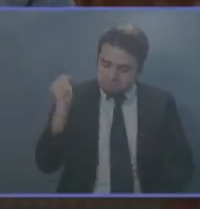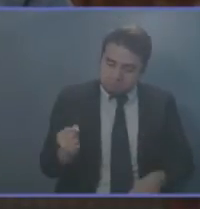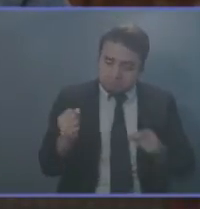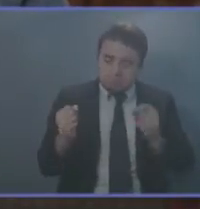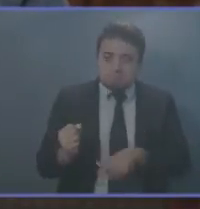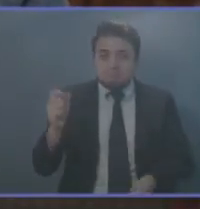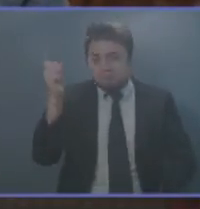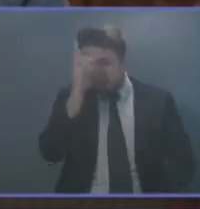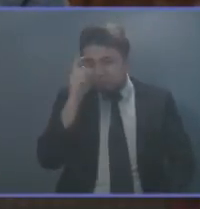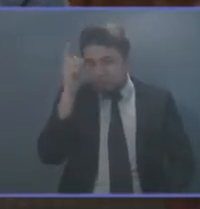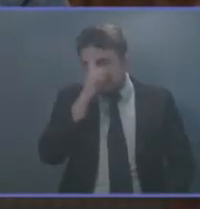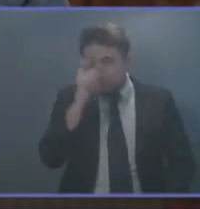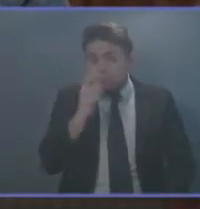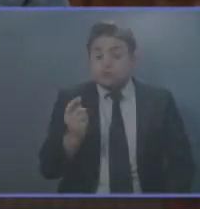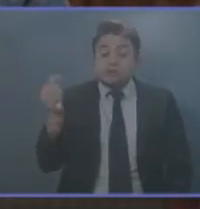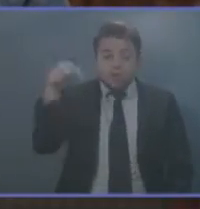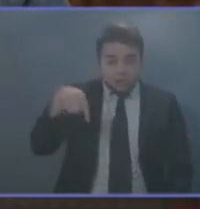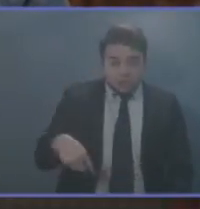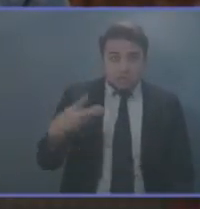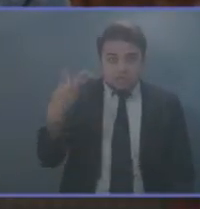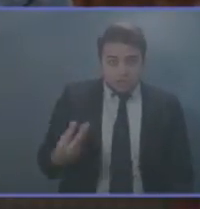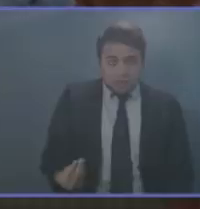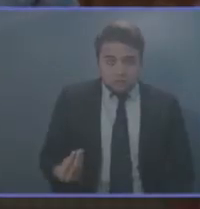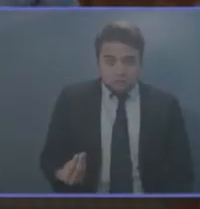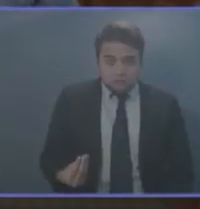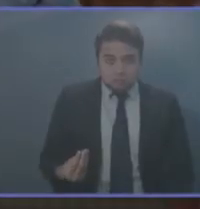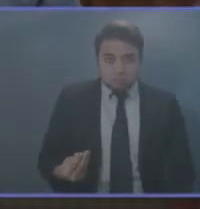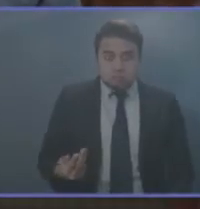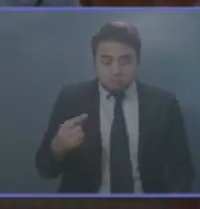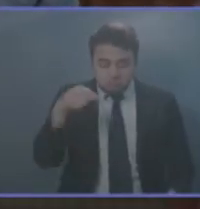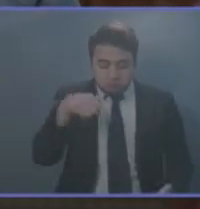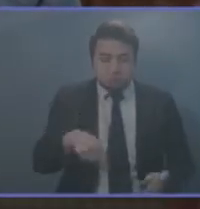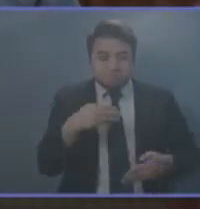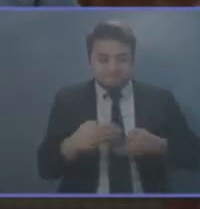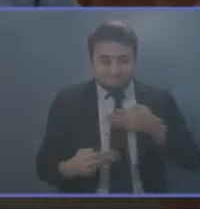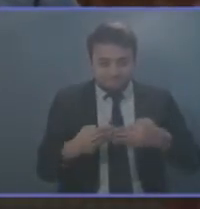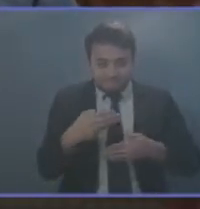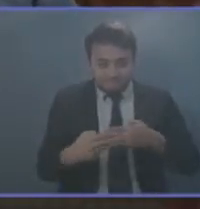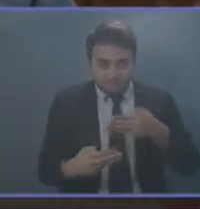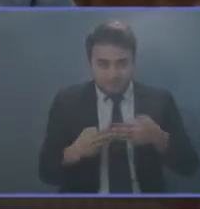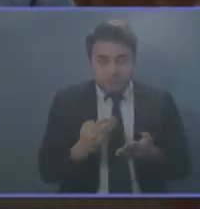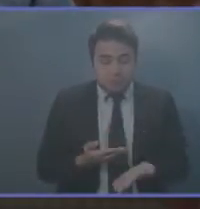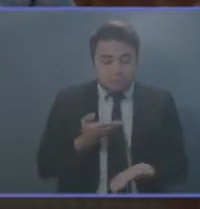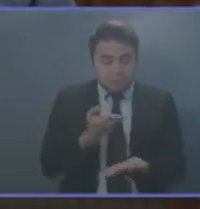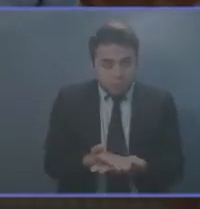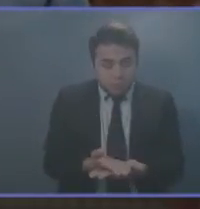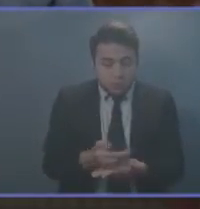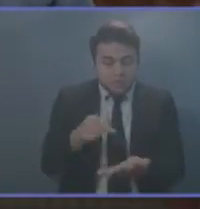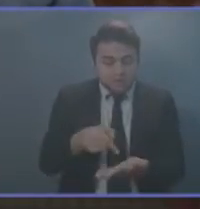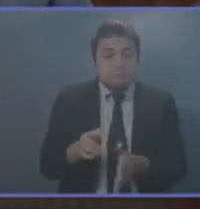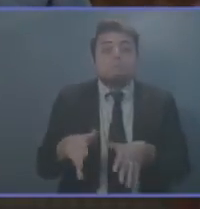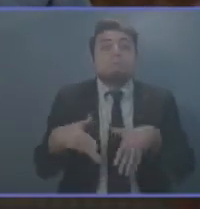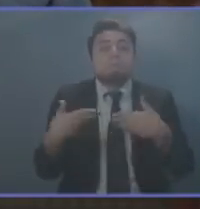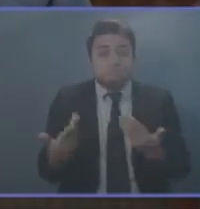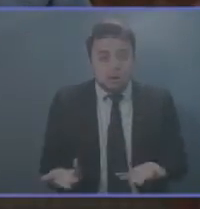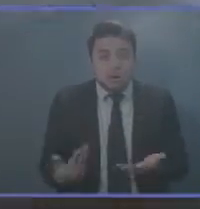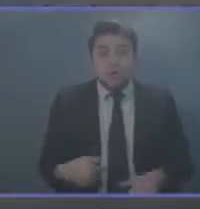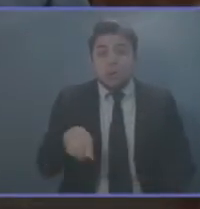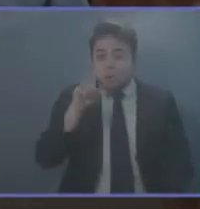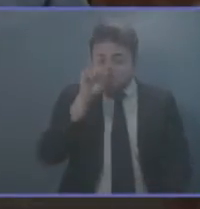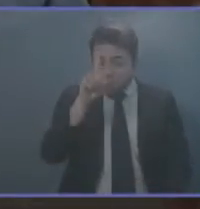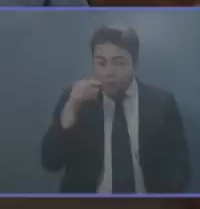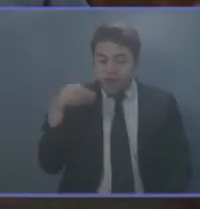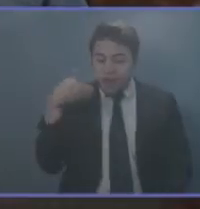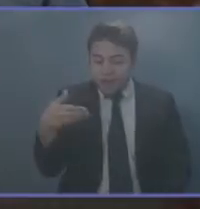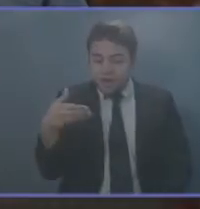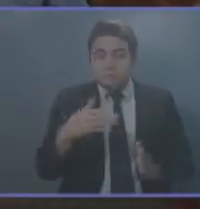hoy este día, con este transitorio en donde se va a dar un año más para que